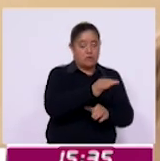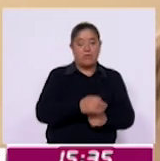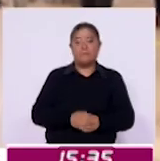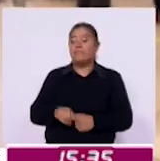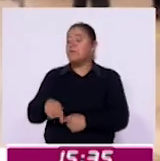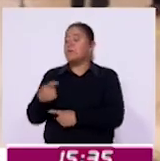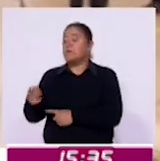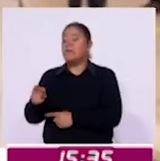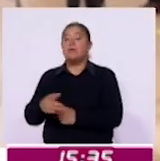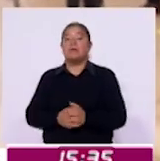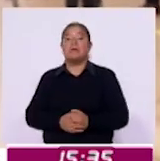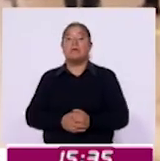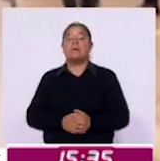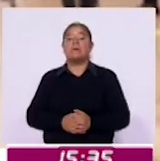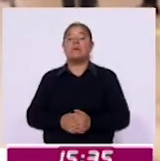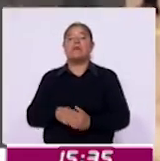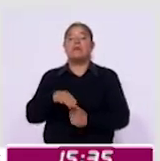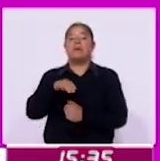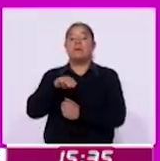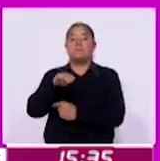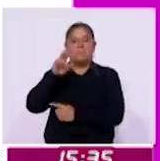en la comunidad de Miguel Hidalgo.